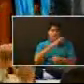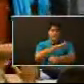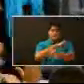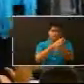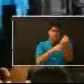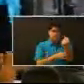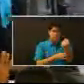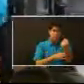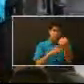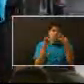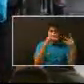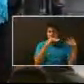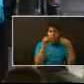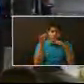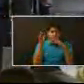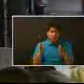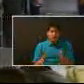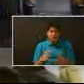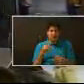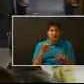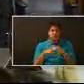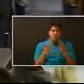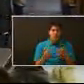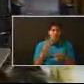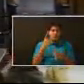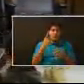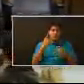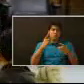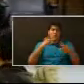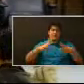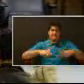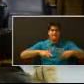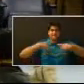poderoso guerrero, como un valiente,